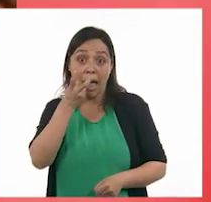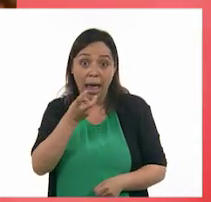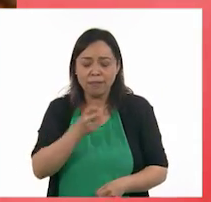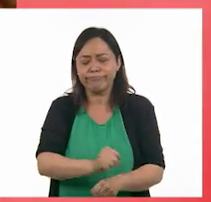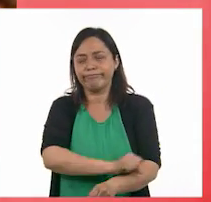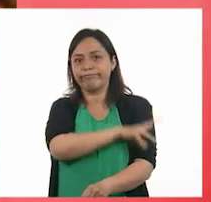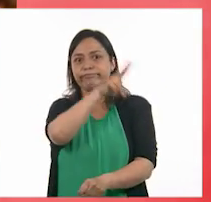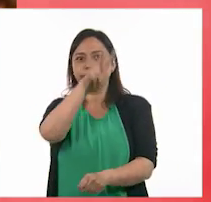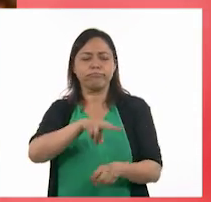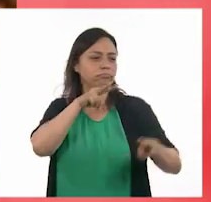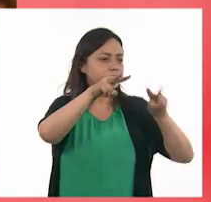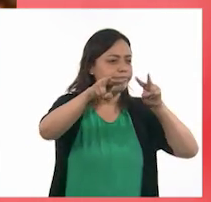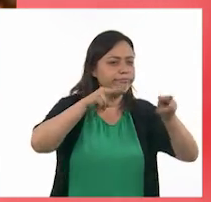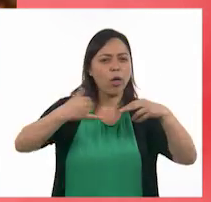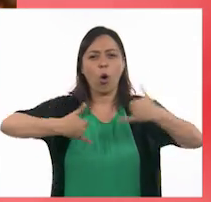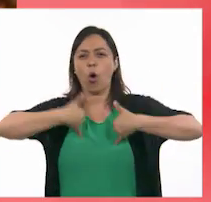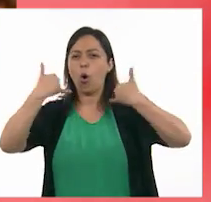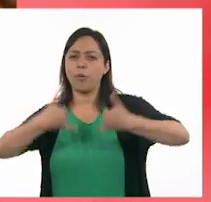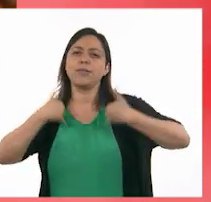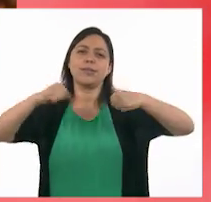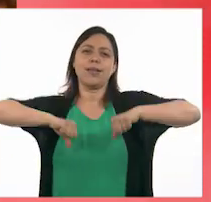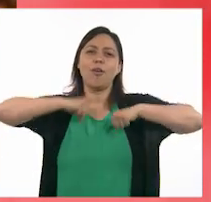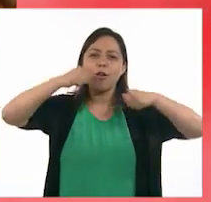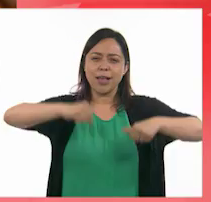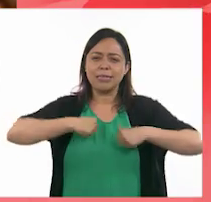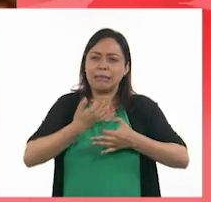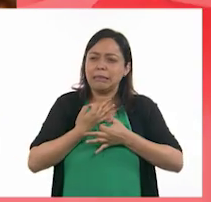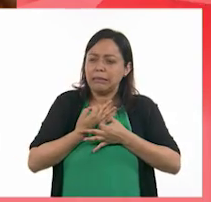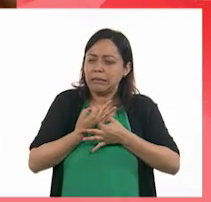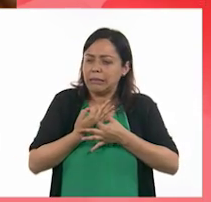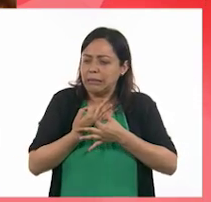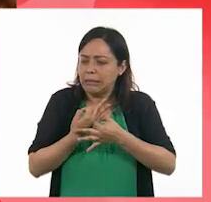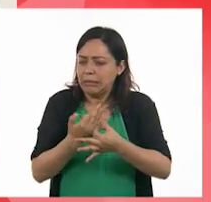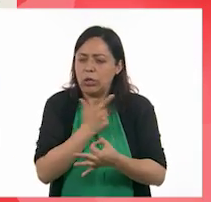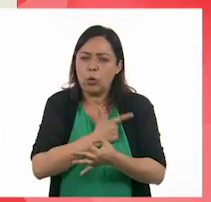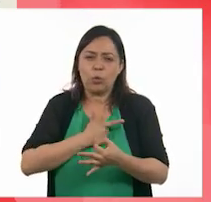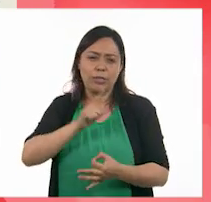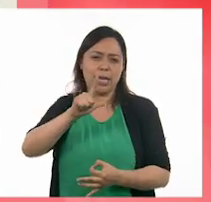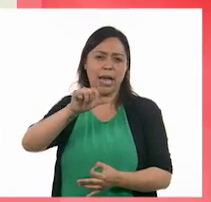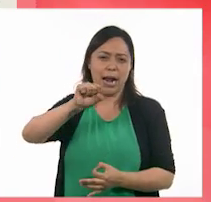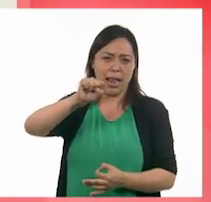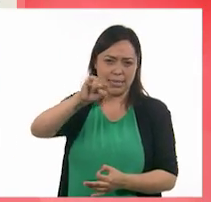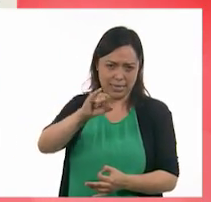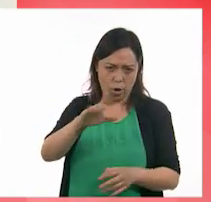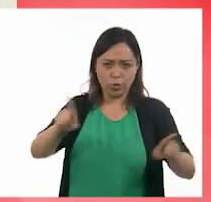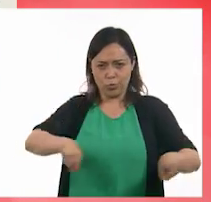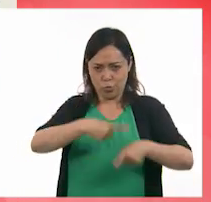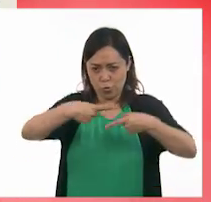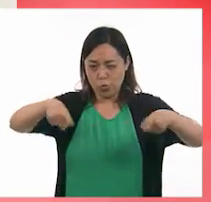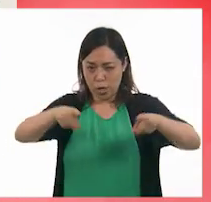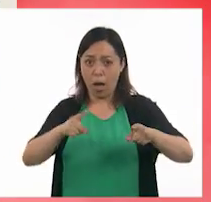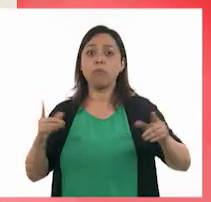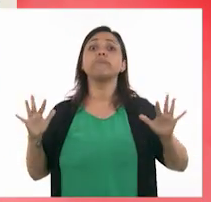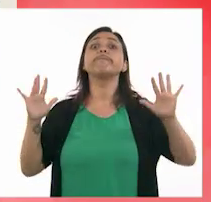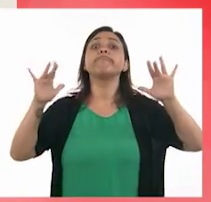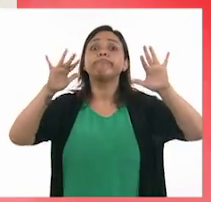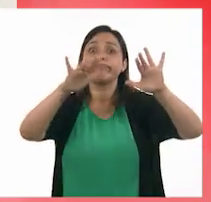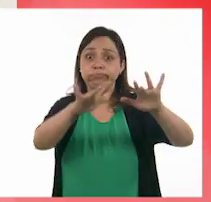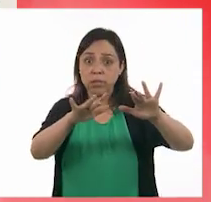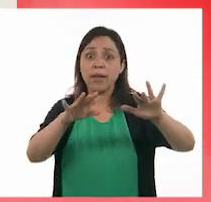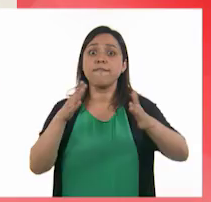ver tantos jóvenes y adolescentes ahora enamorados de los grandes clásicos de la música, asistiendo a los conciertos de la